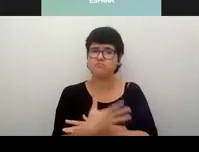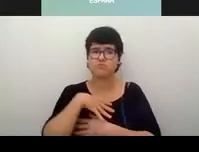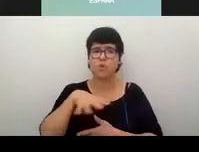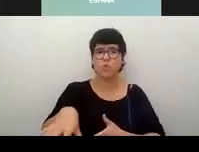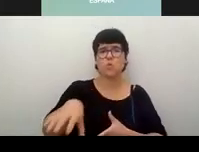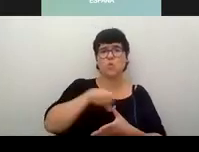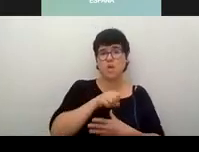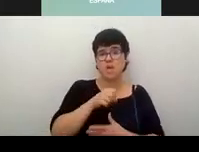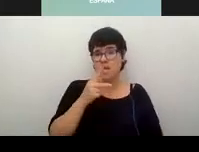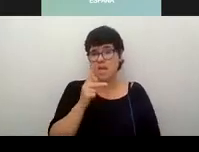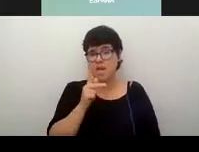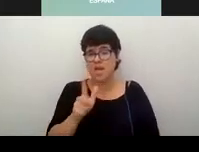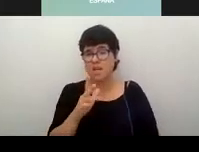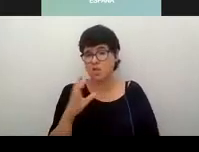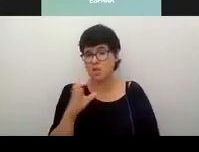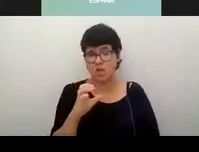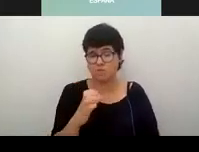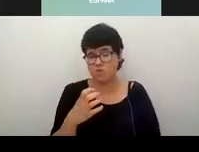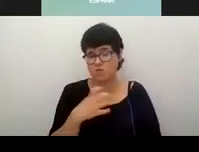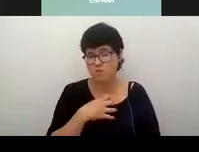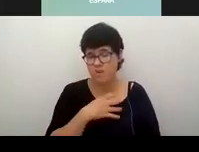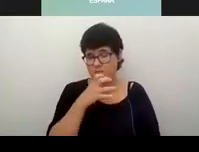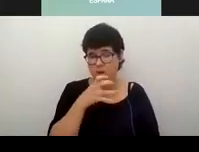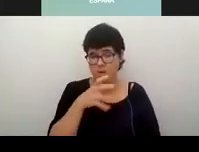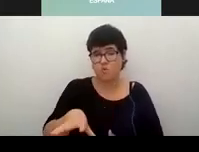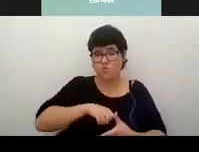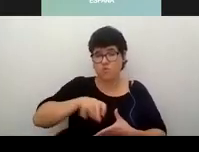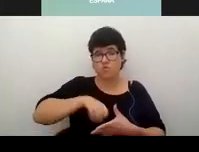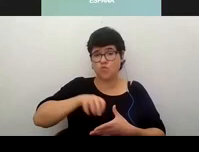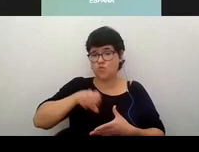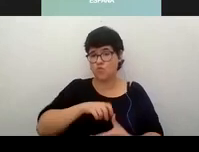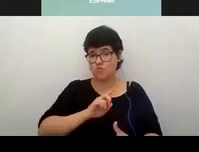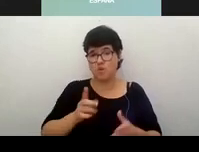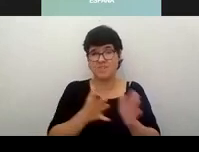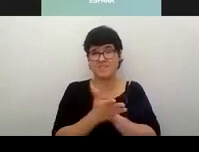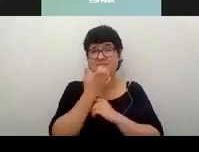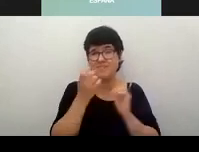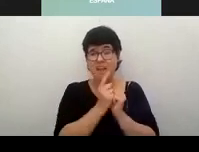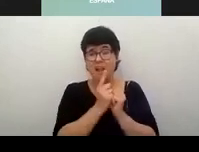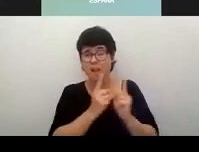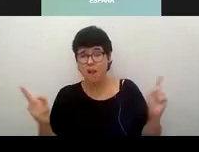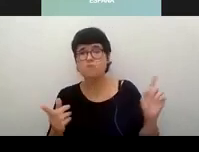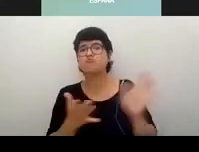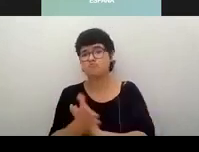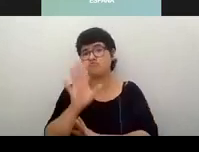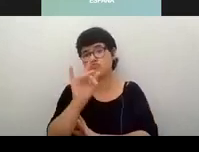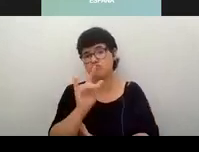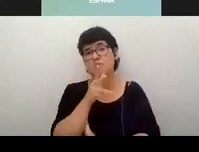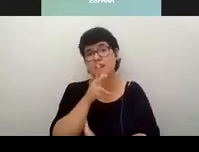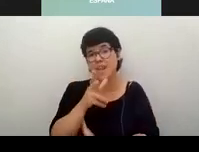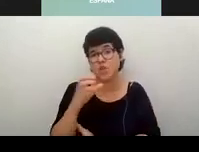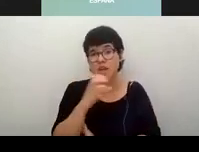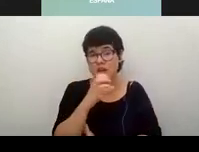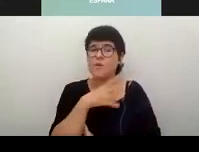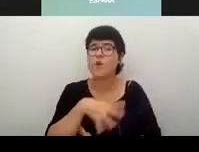porque es que no nos va a dar tiempo a asimilarlo. Y cuanto más largo sea, más vamos a tirar de hidratos de carbono de absorción a poder ser